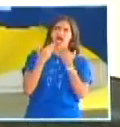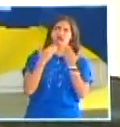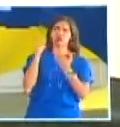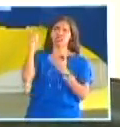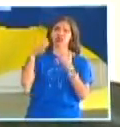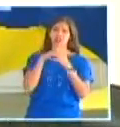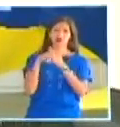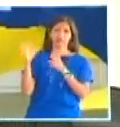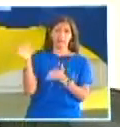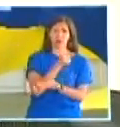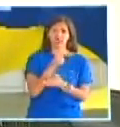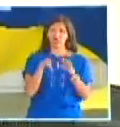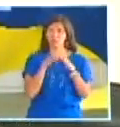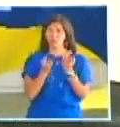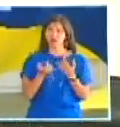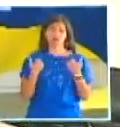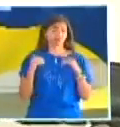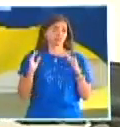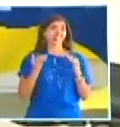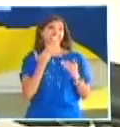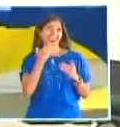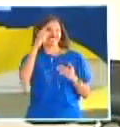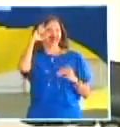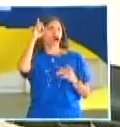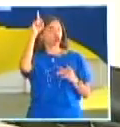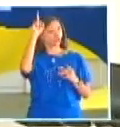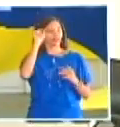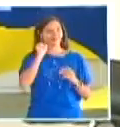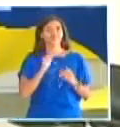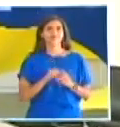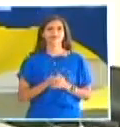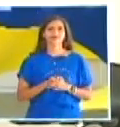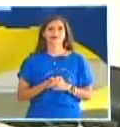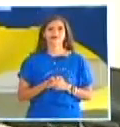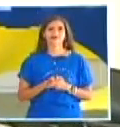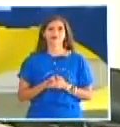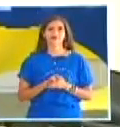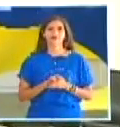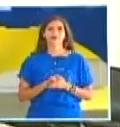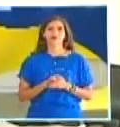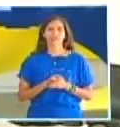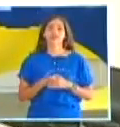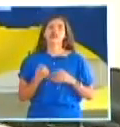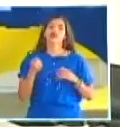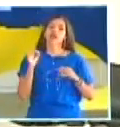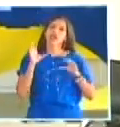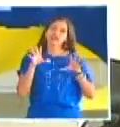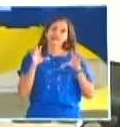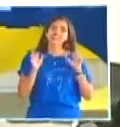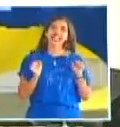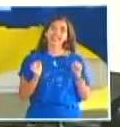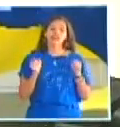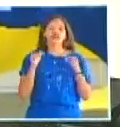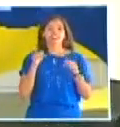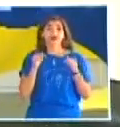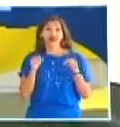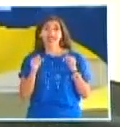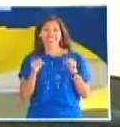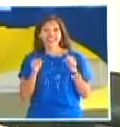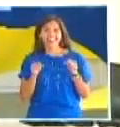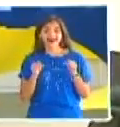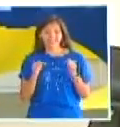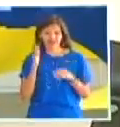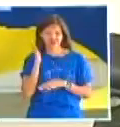ser quitado en el mundo, gracias a Dios. Y entiendo que esta sanción en